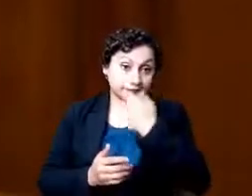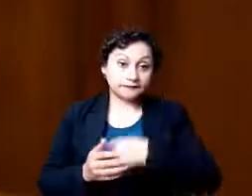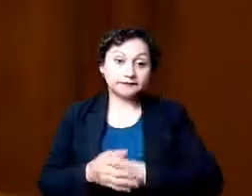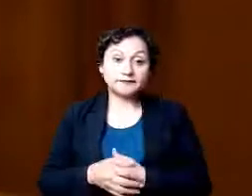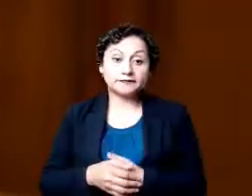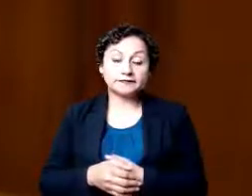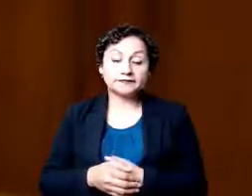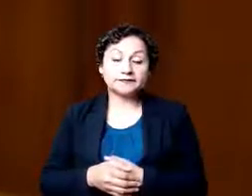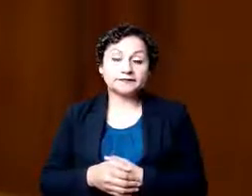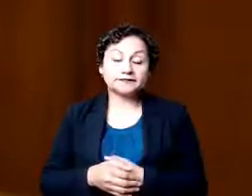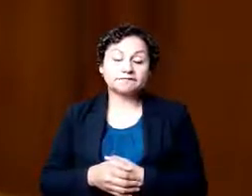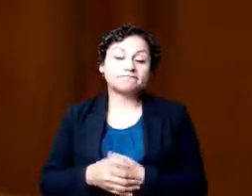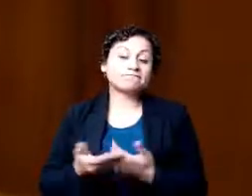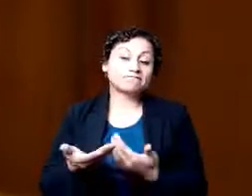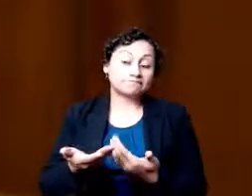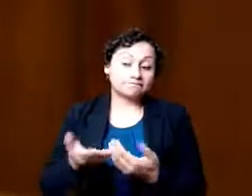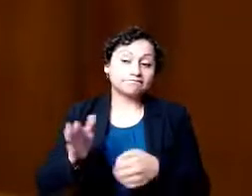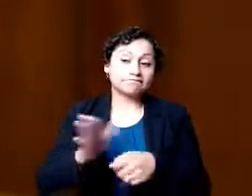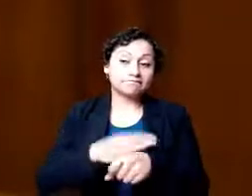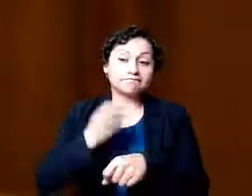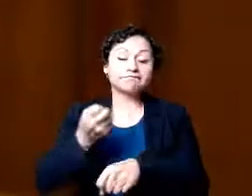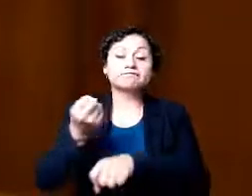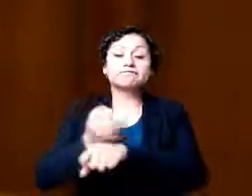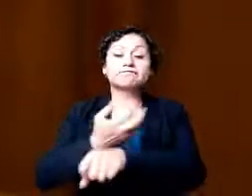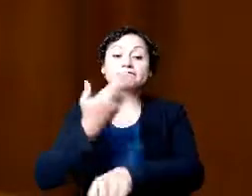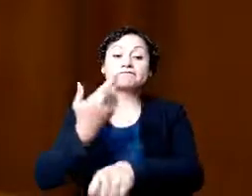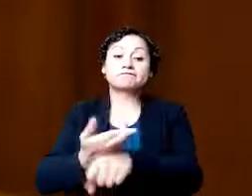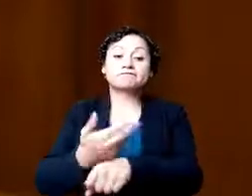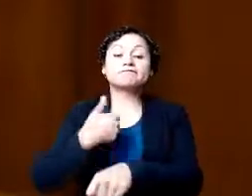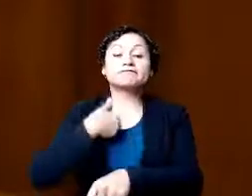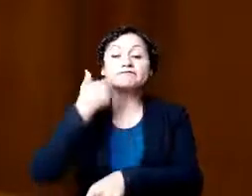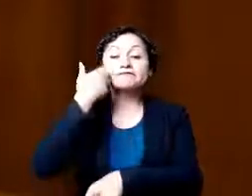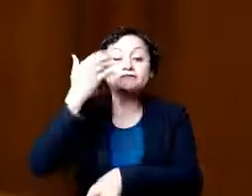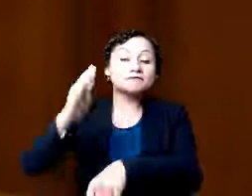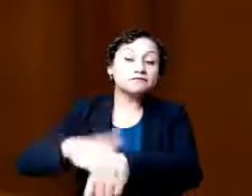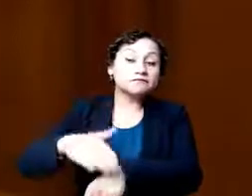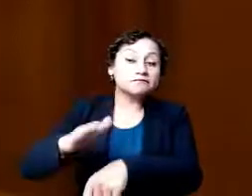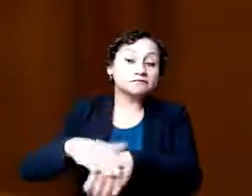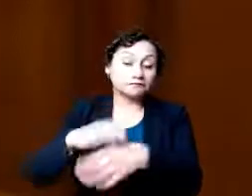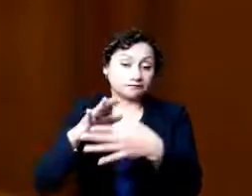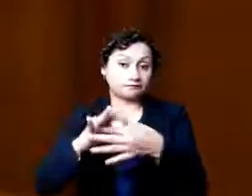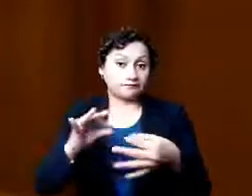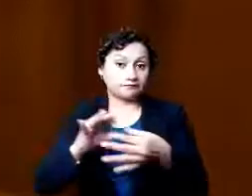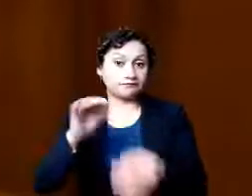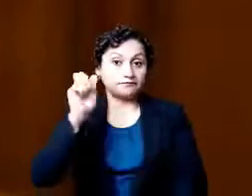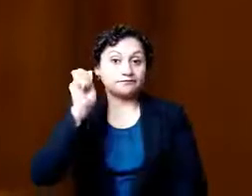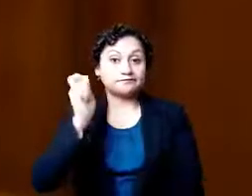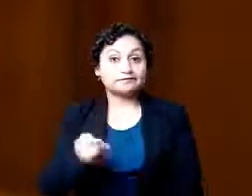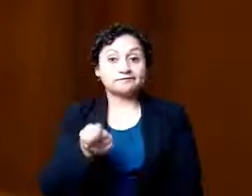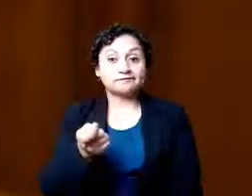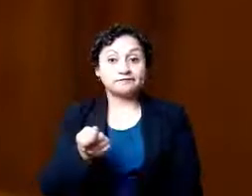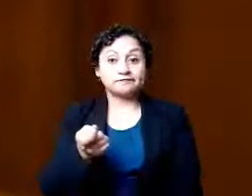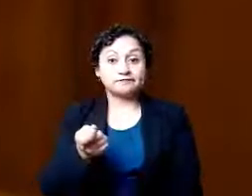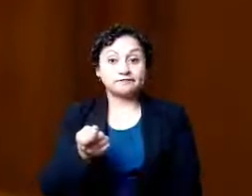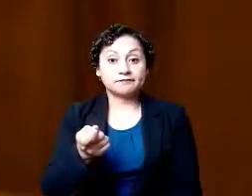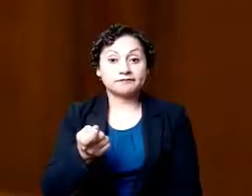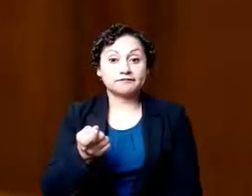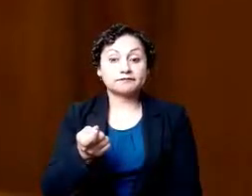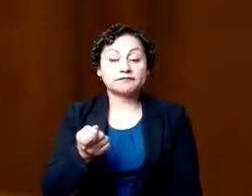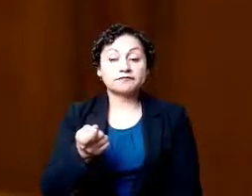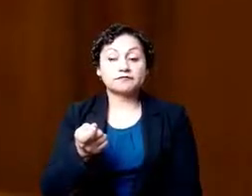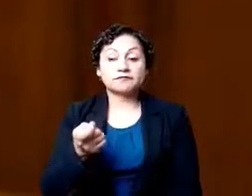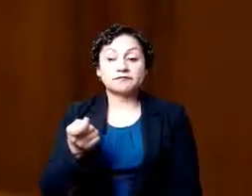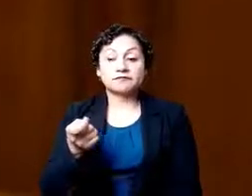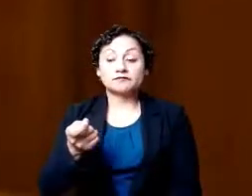señor secretario Quiero comentarle no que se plasma que lo que va de la Administración